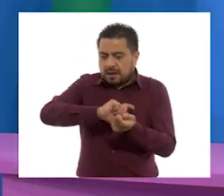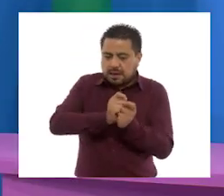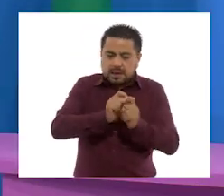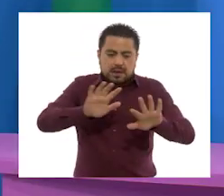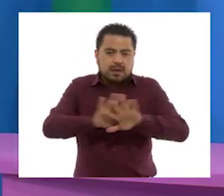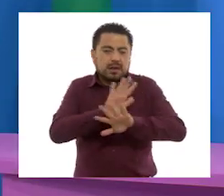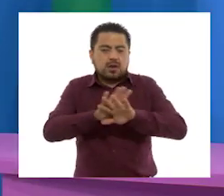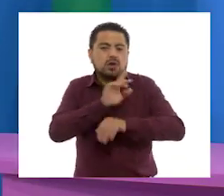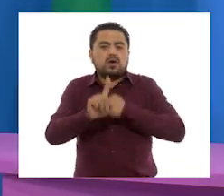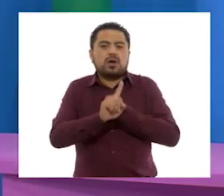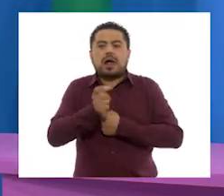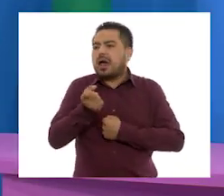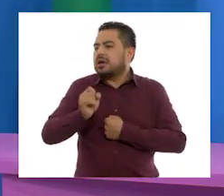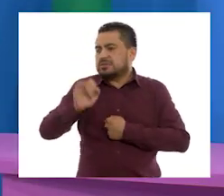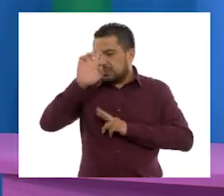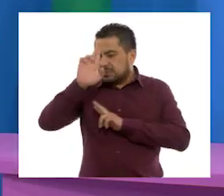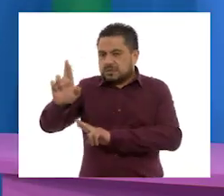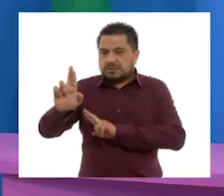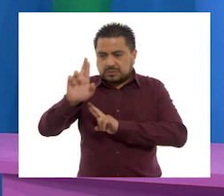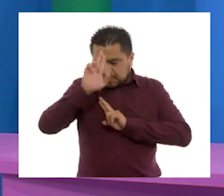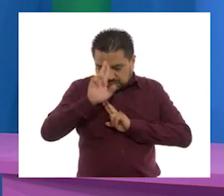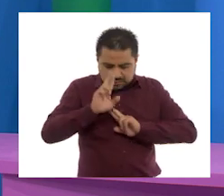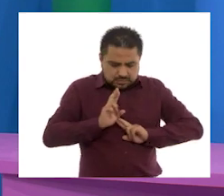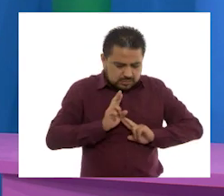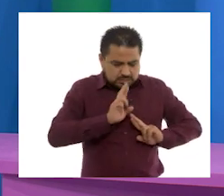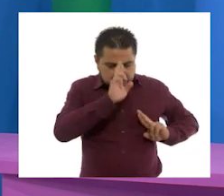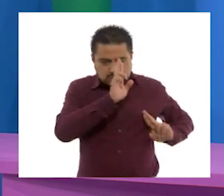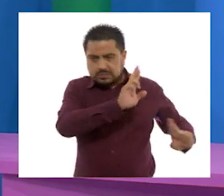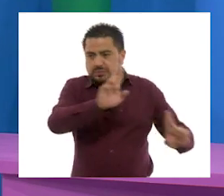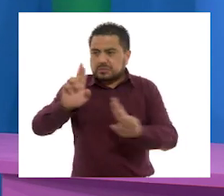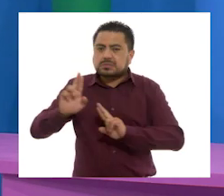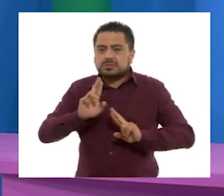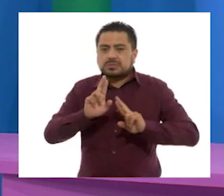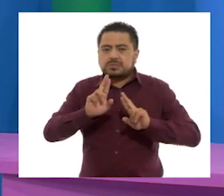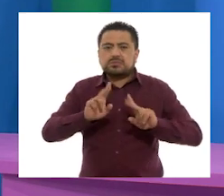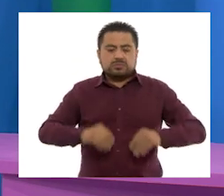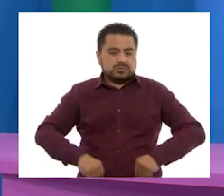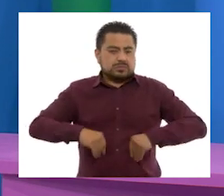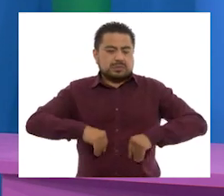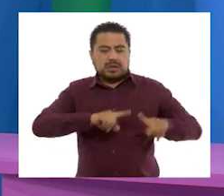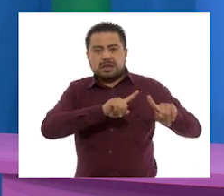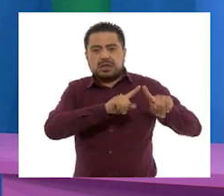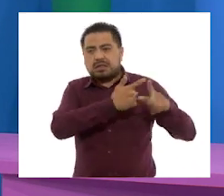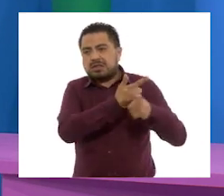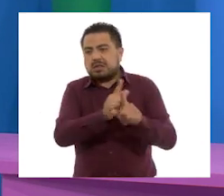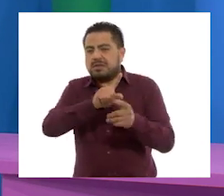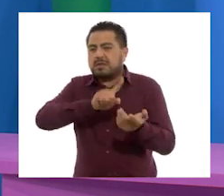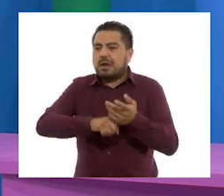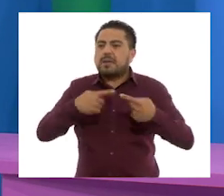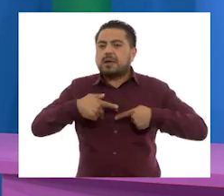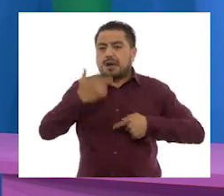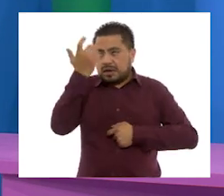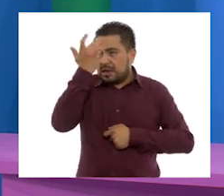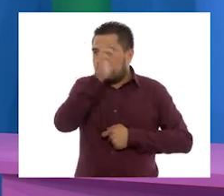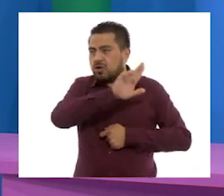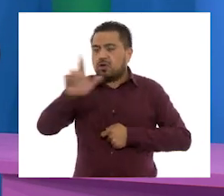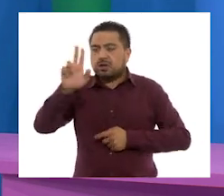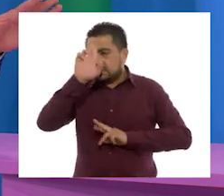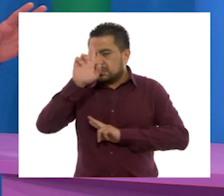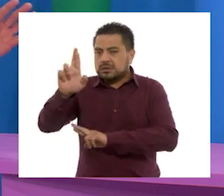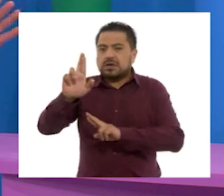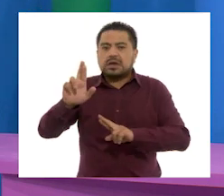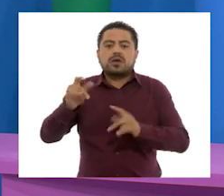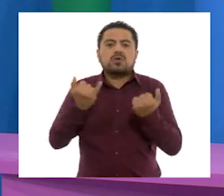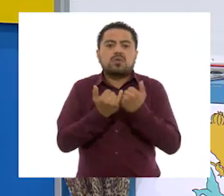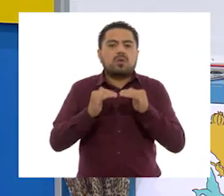así nos respetamos en la diversidad, respetamos a la vida, la libertad de las personas, cooperamos y nos reconocemos y respetamos en